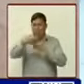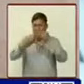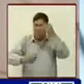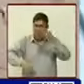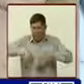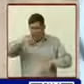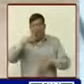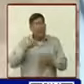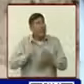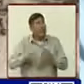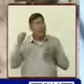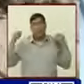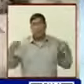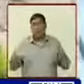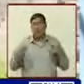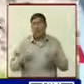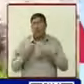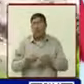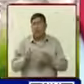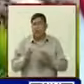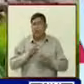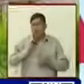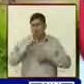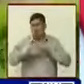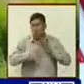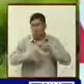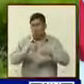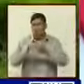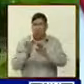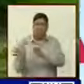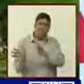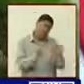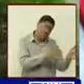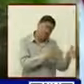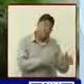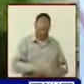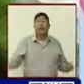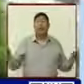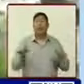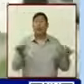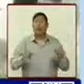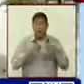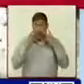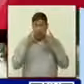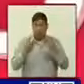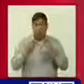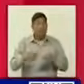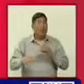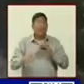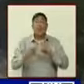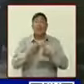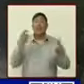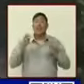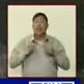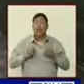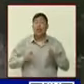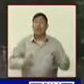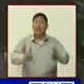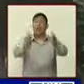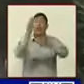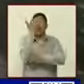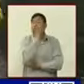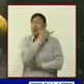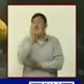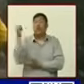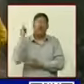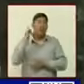barro. Necesitan con urgencia reencauzar el agua. Pero también veamos las imágenes que nos llegan desde la carretera a Los